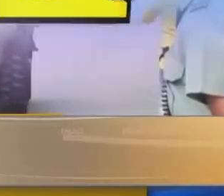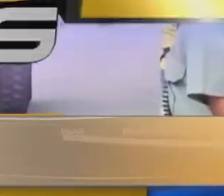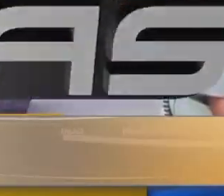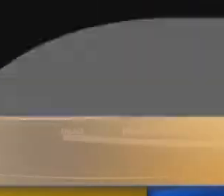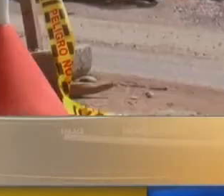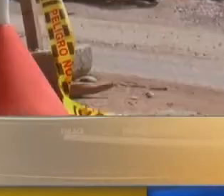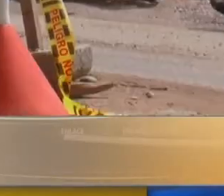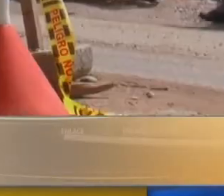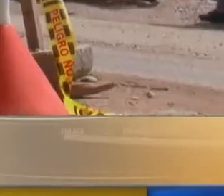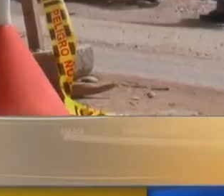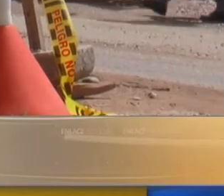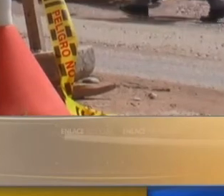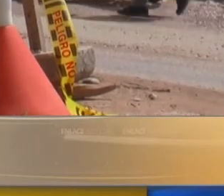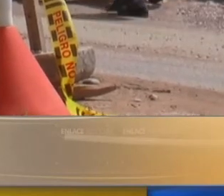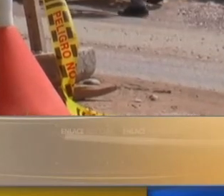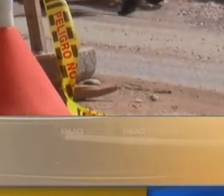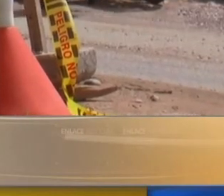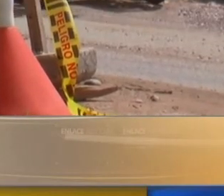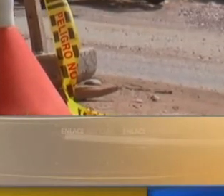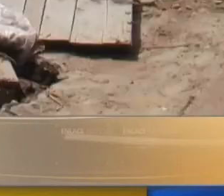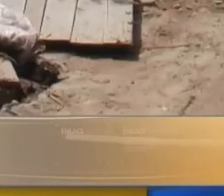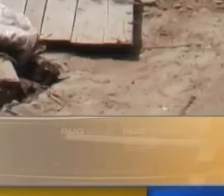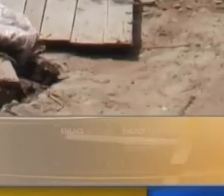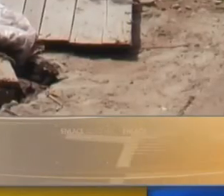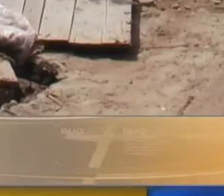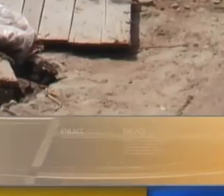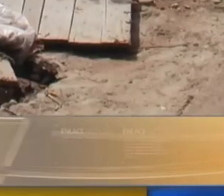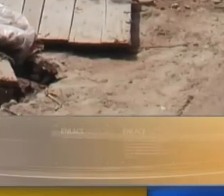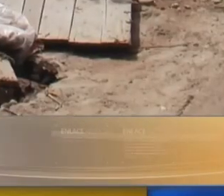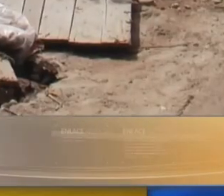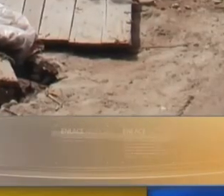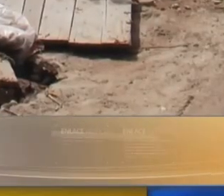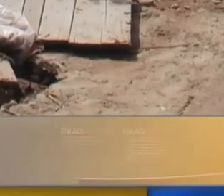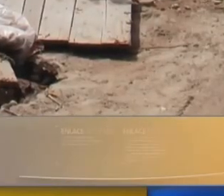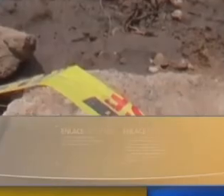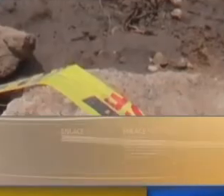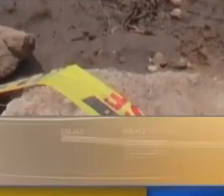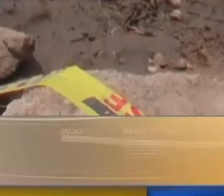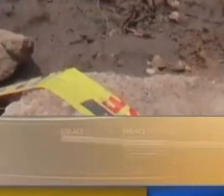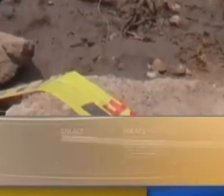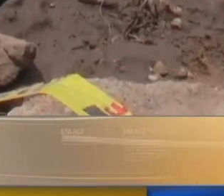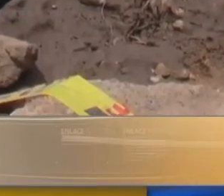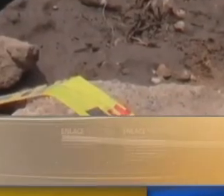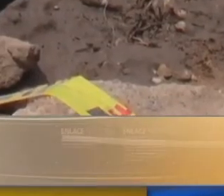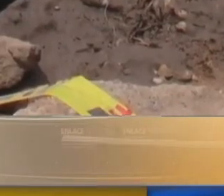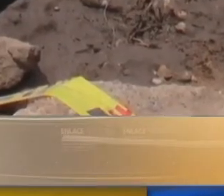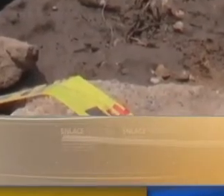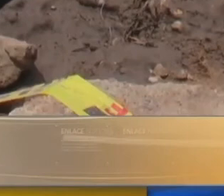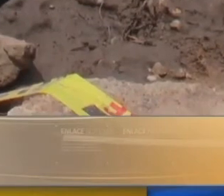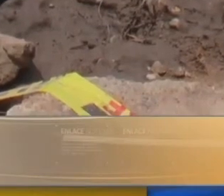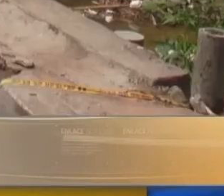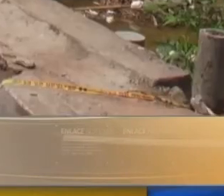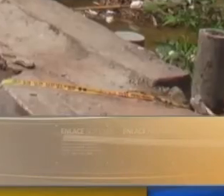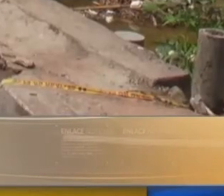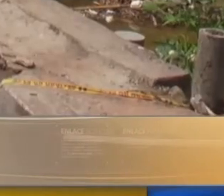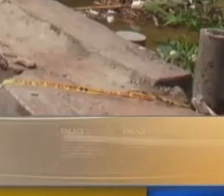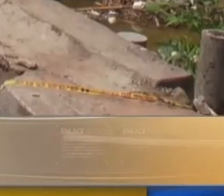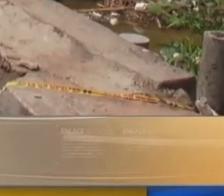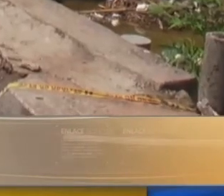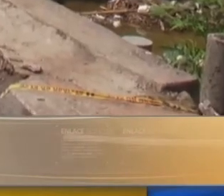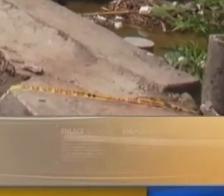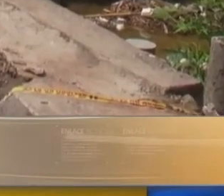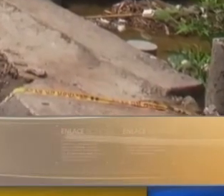de julio. Habitantes del sector de Pozo 7 aseguran que corren peligro por esta tapa de alcantarilla de aguas negras. Afirman que hace 2 meses